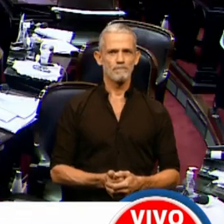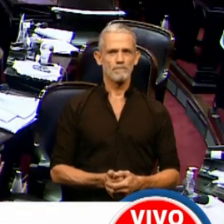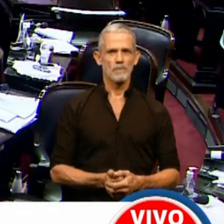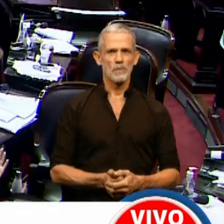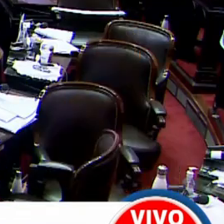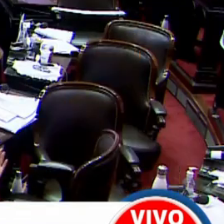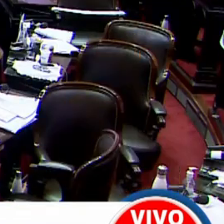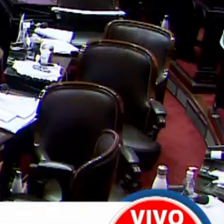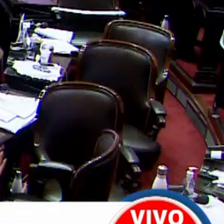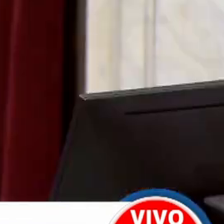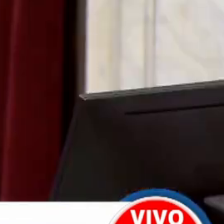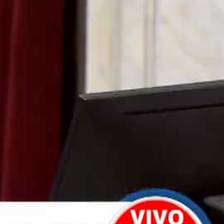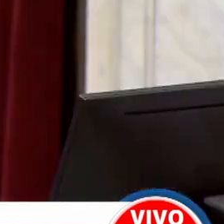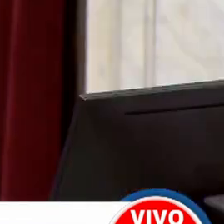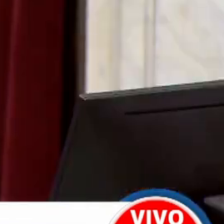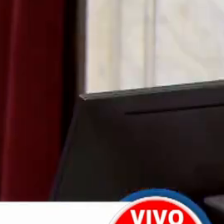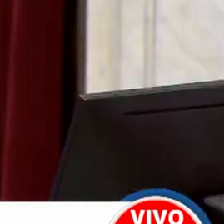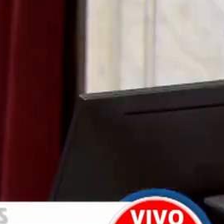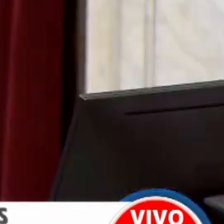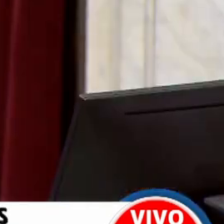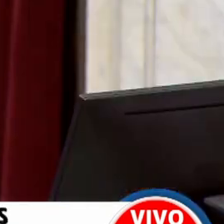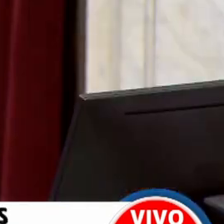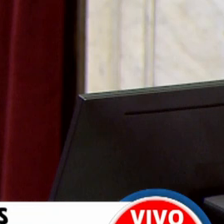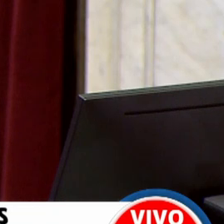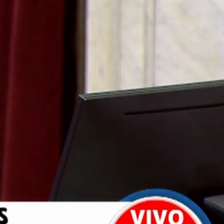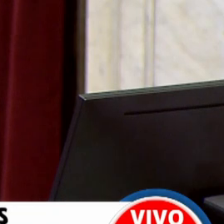gracias diputada maría rosa martínez